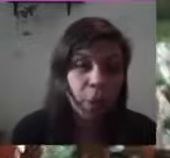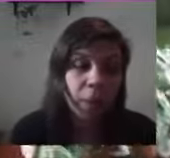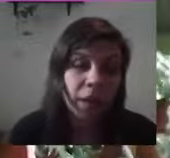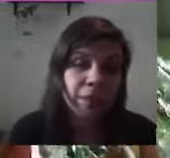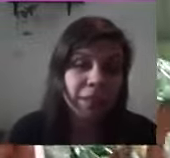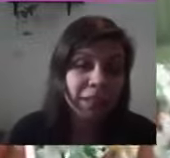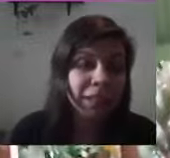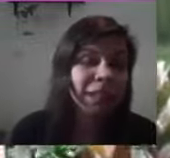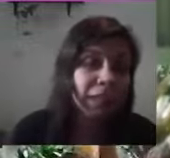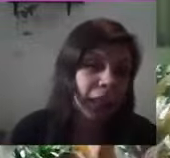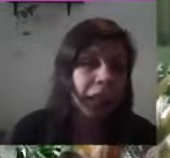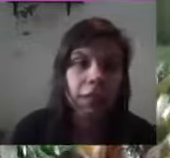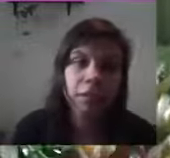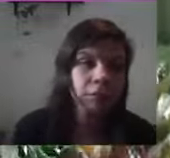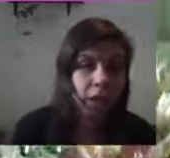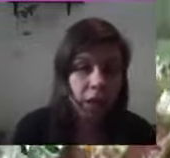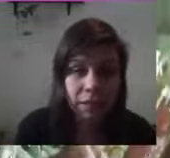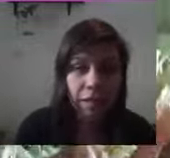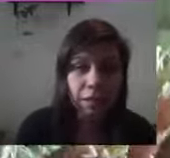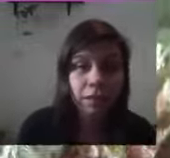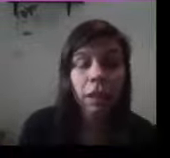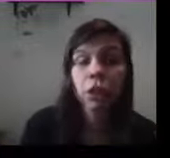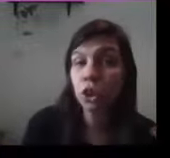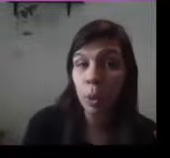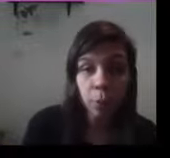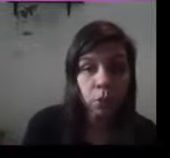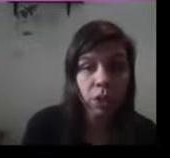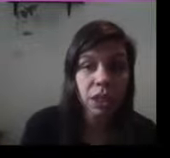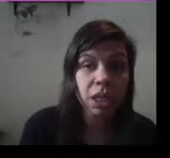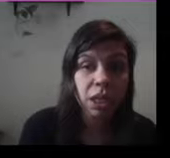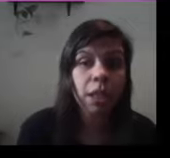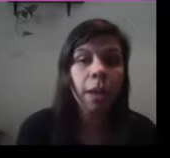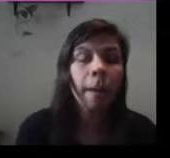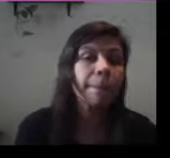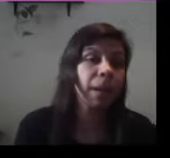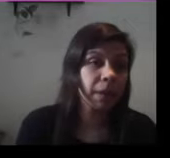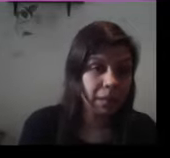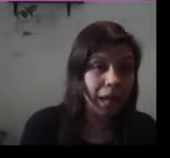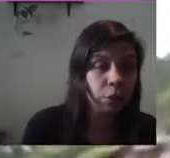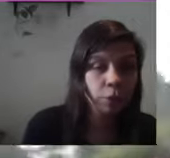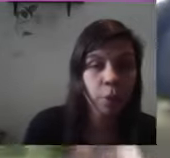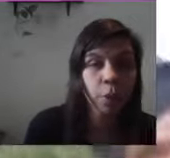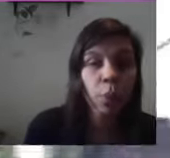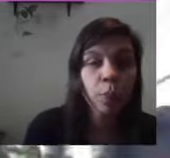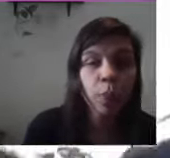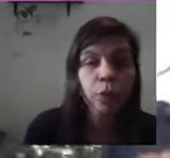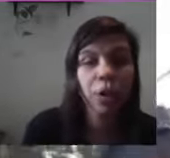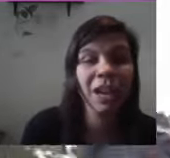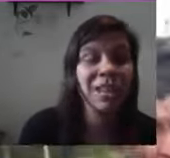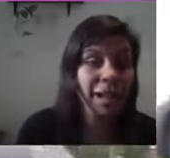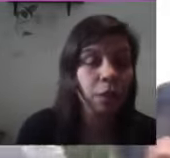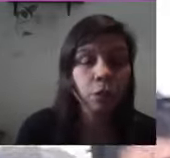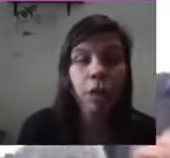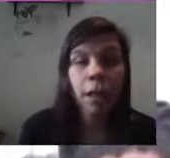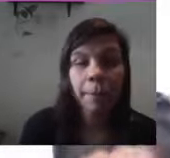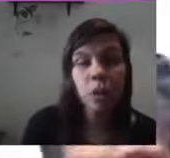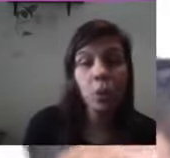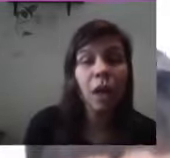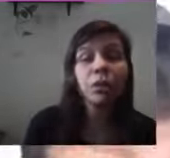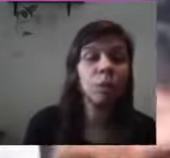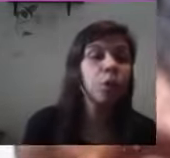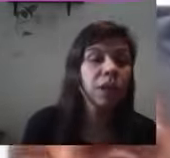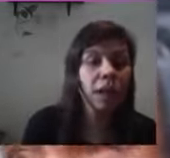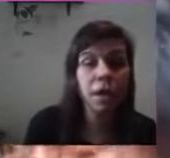sufridos por los manifestantes indígenas en Tierras Altas y otros puntos de Chiriquí, perpetrados por grupos organizados,